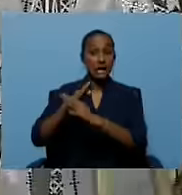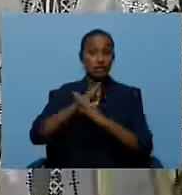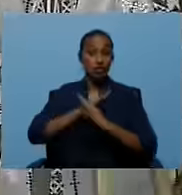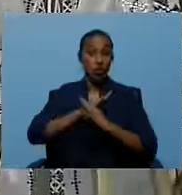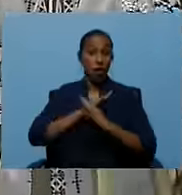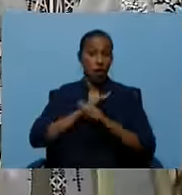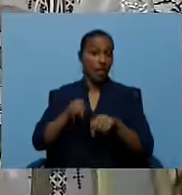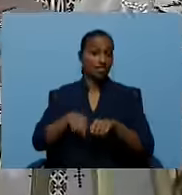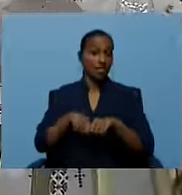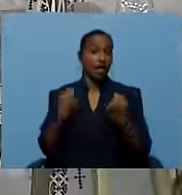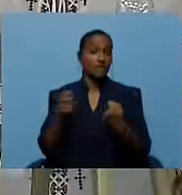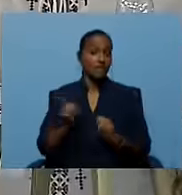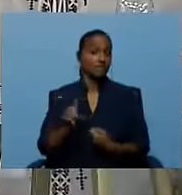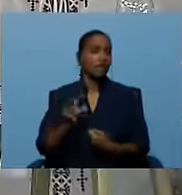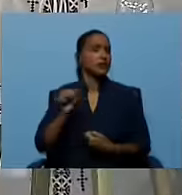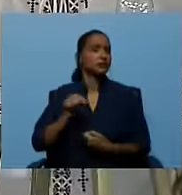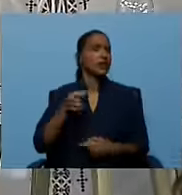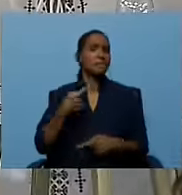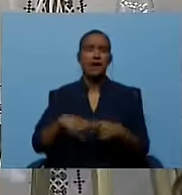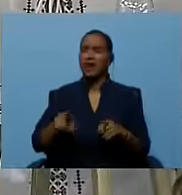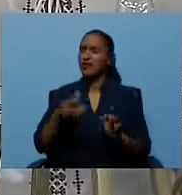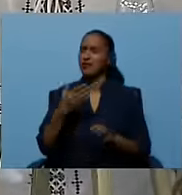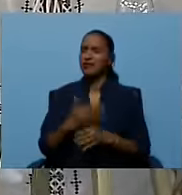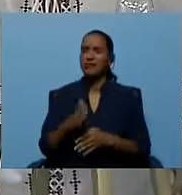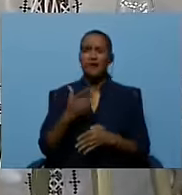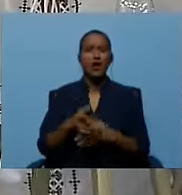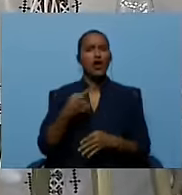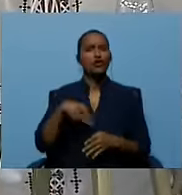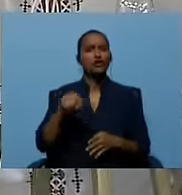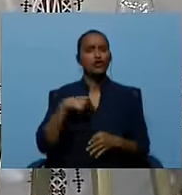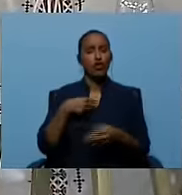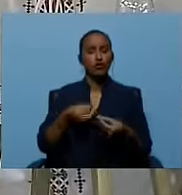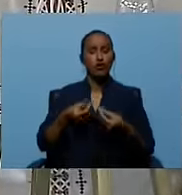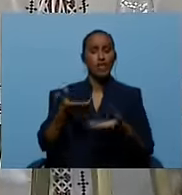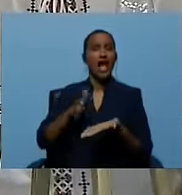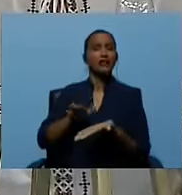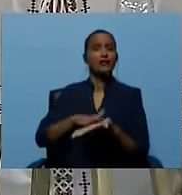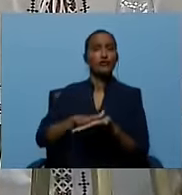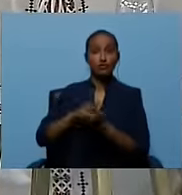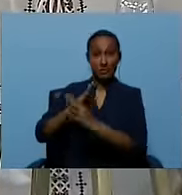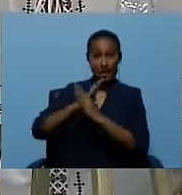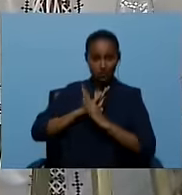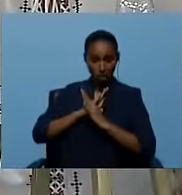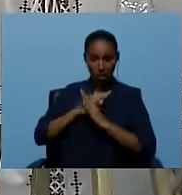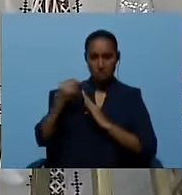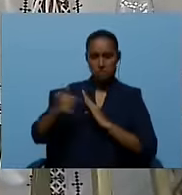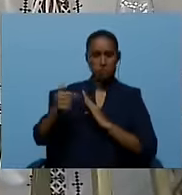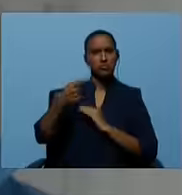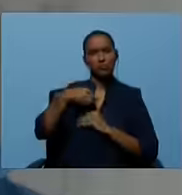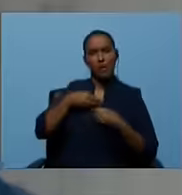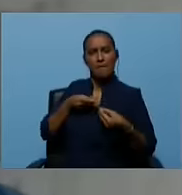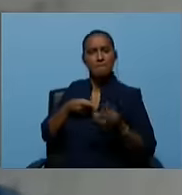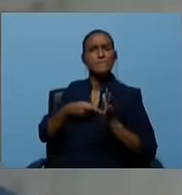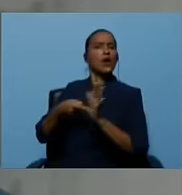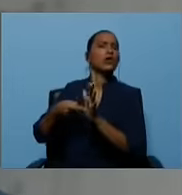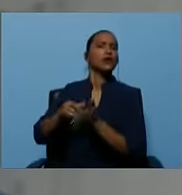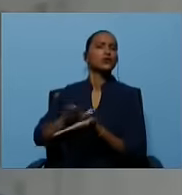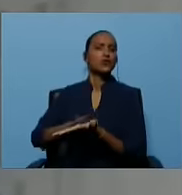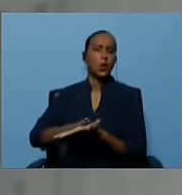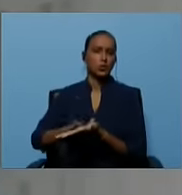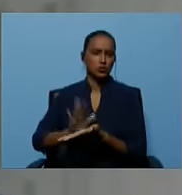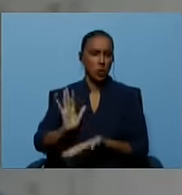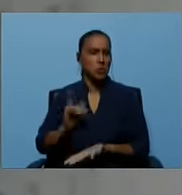sí. Pero ante cada sanción, mil soluciones. Y vamos avanzando, venciendo las